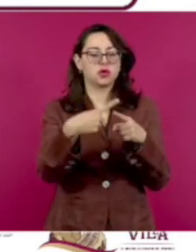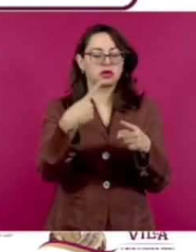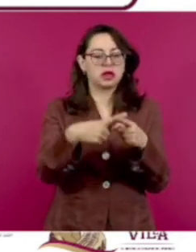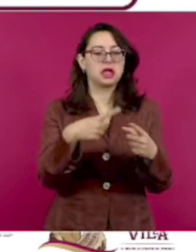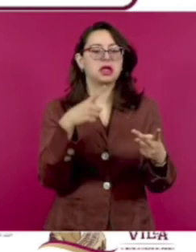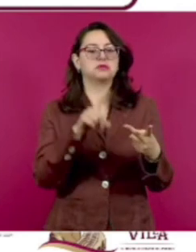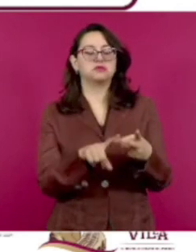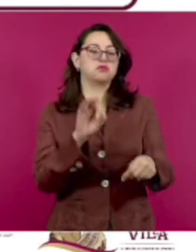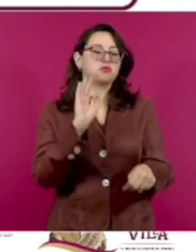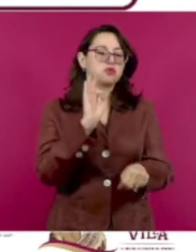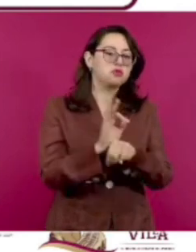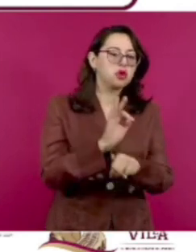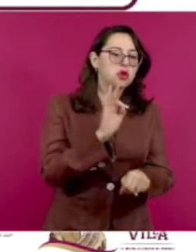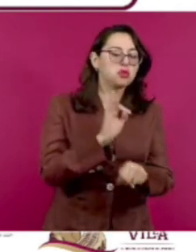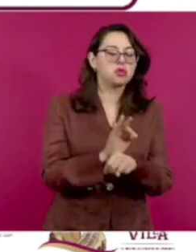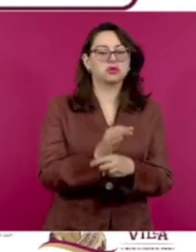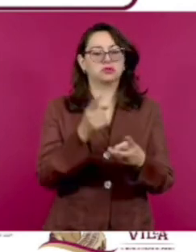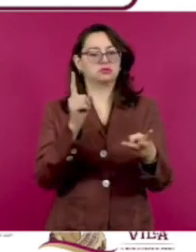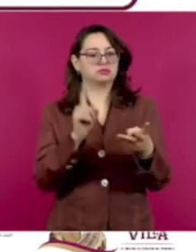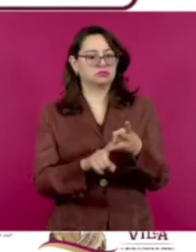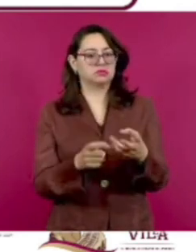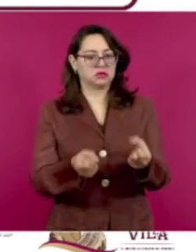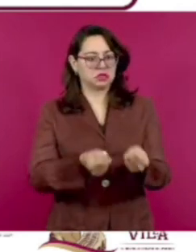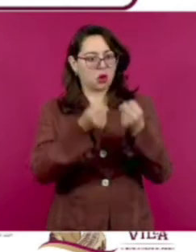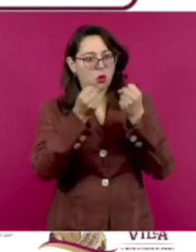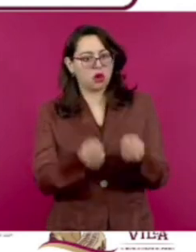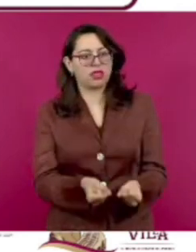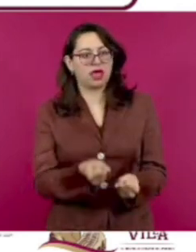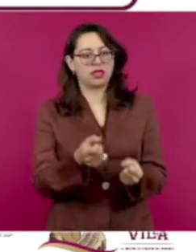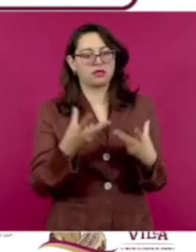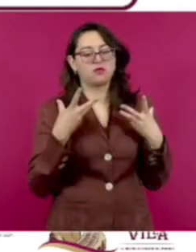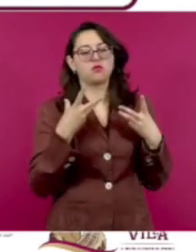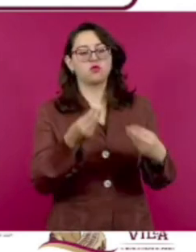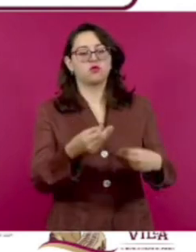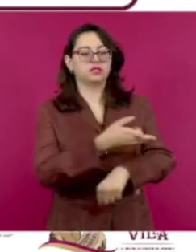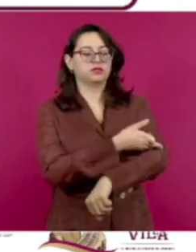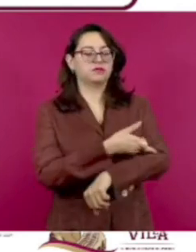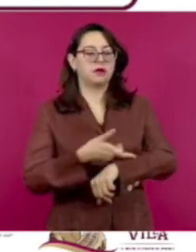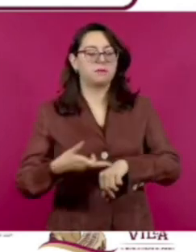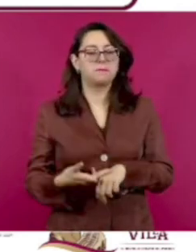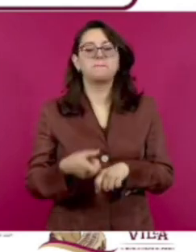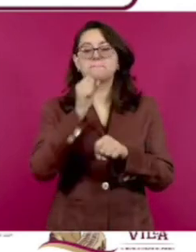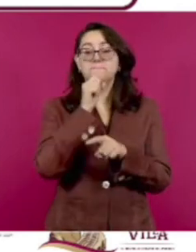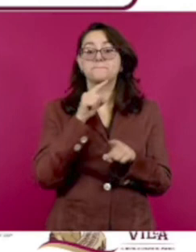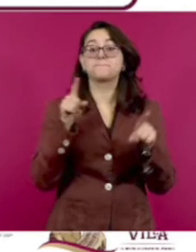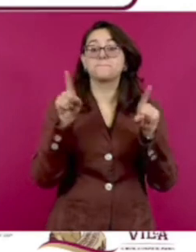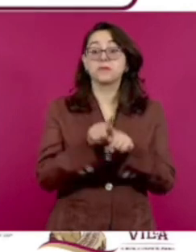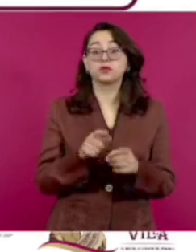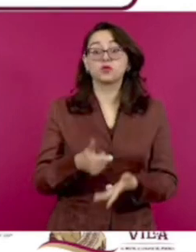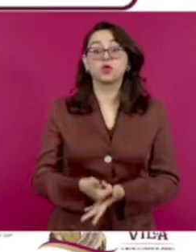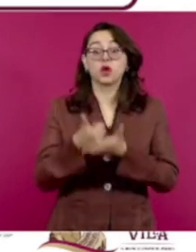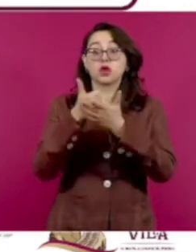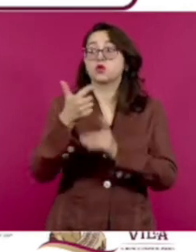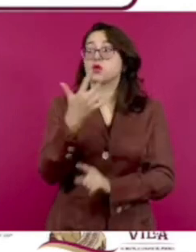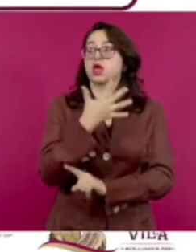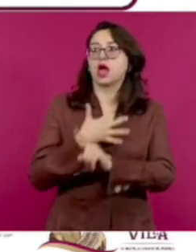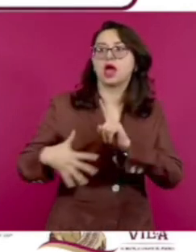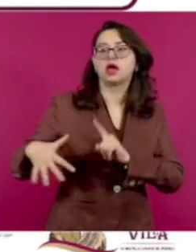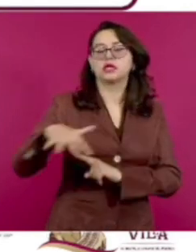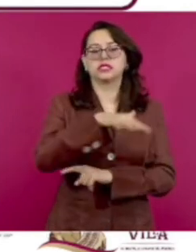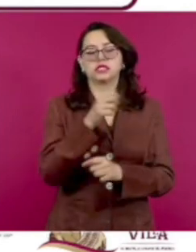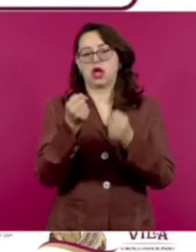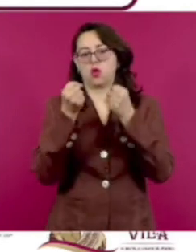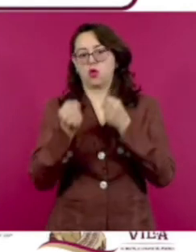al patrimonio de miles de familias y se contribuyó a la seguridad pública mediante